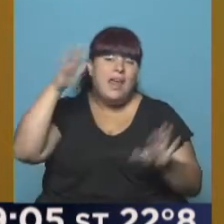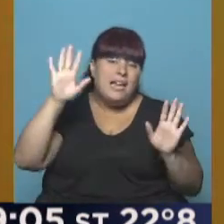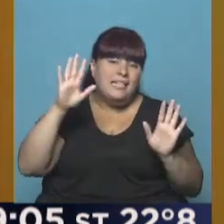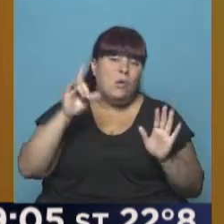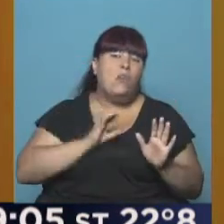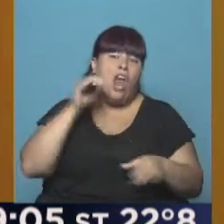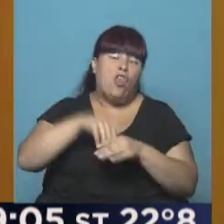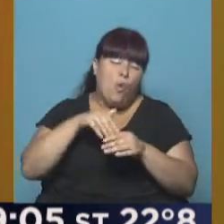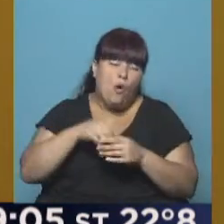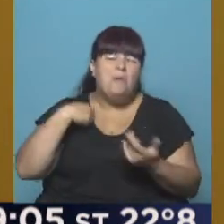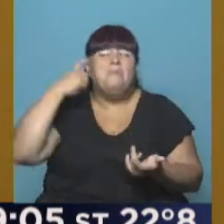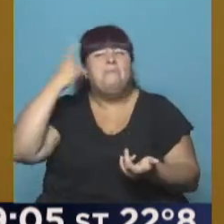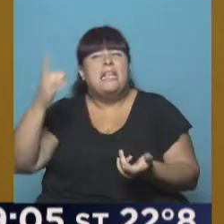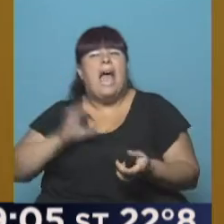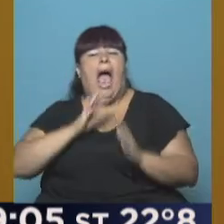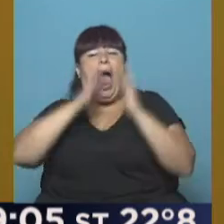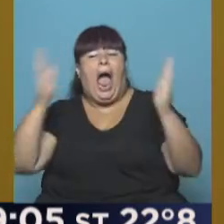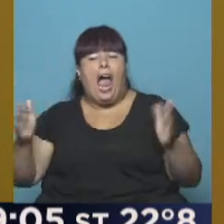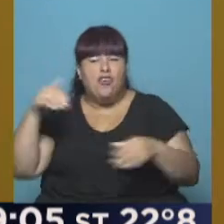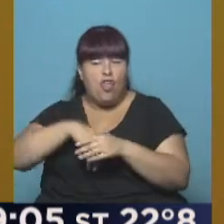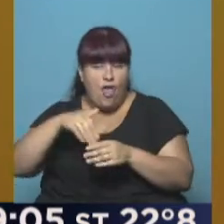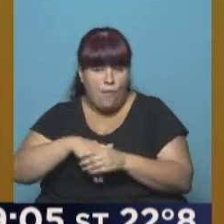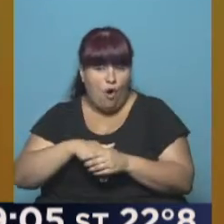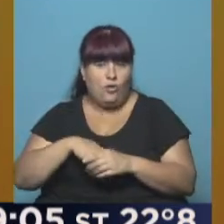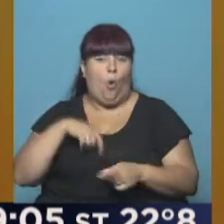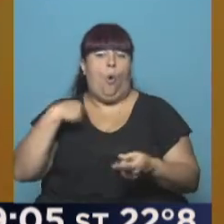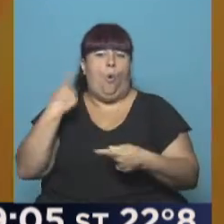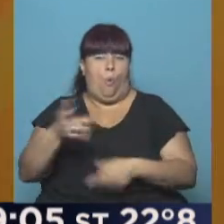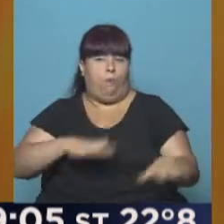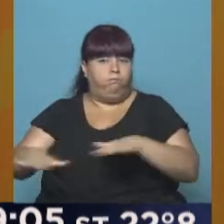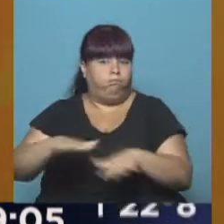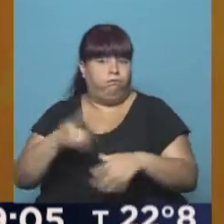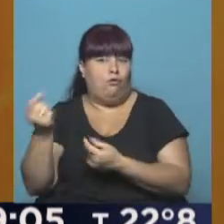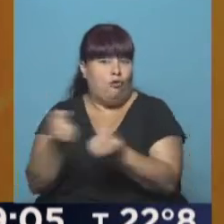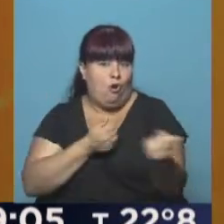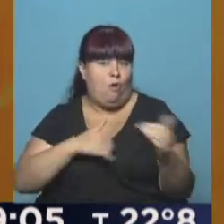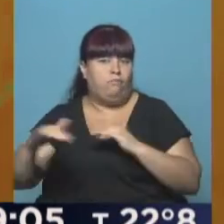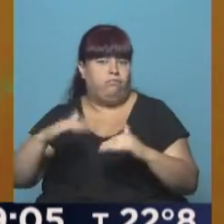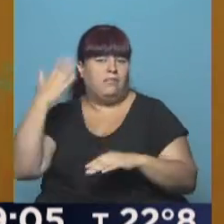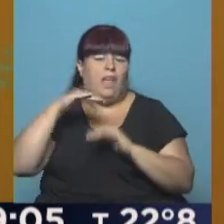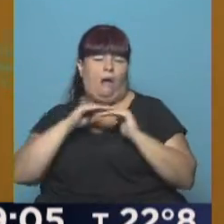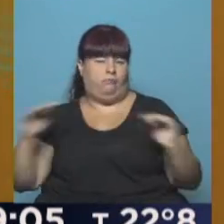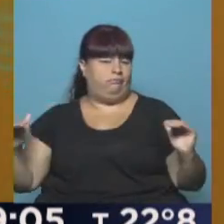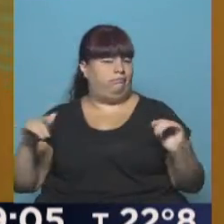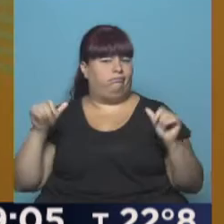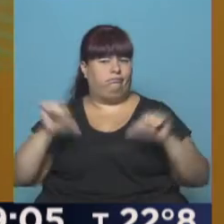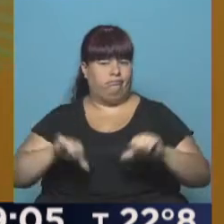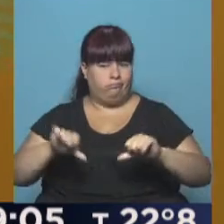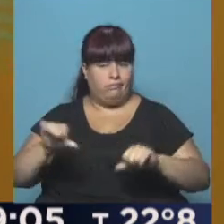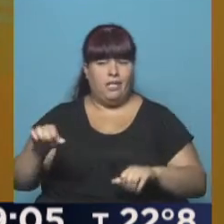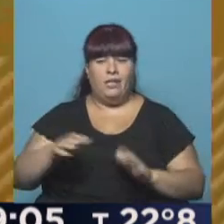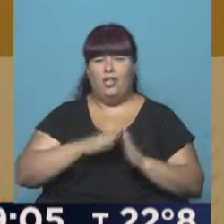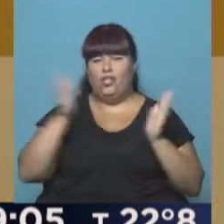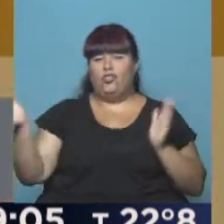decir un año electoral y una imagina que en los años electorales se reactiva un poco el consumo un consumo que tuvimos muy muy caído en